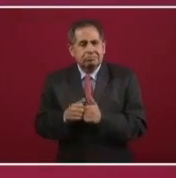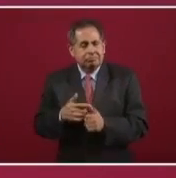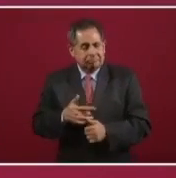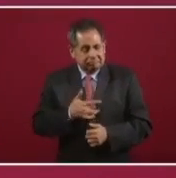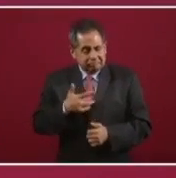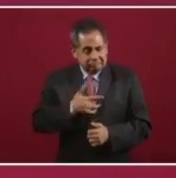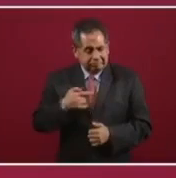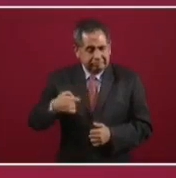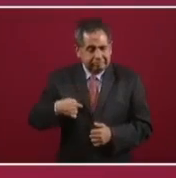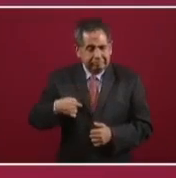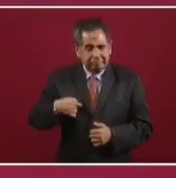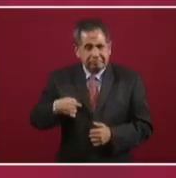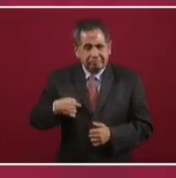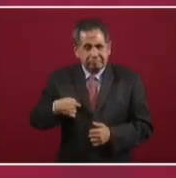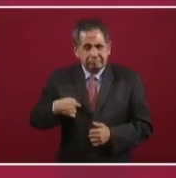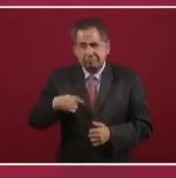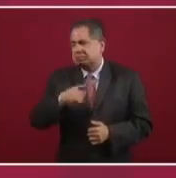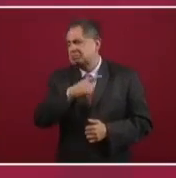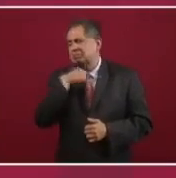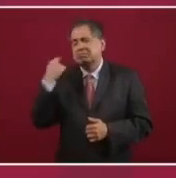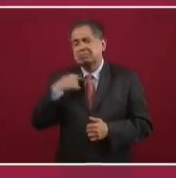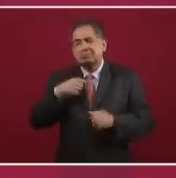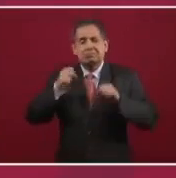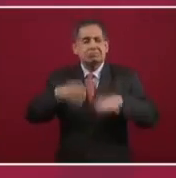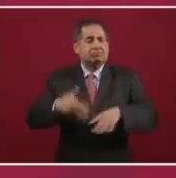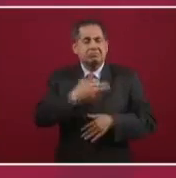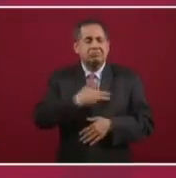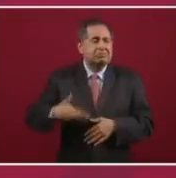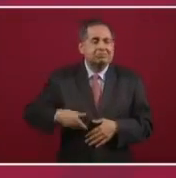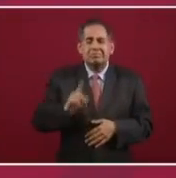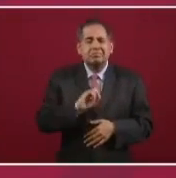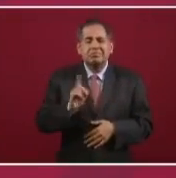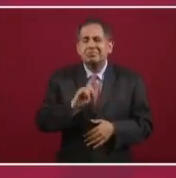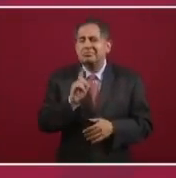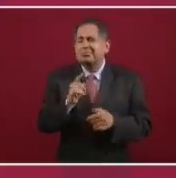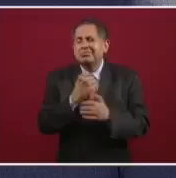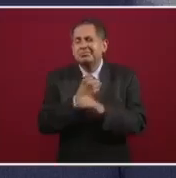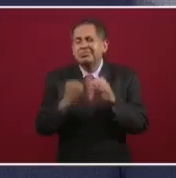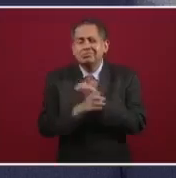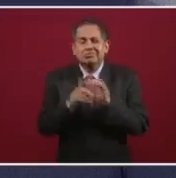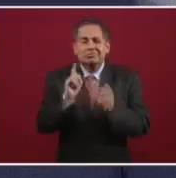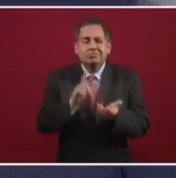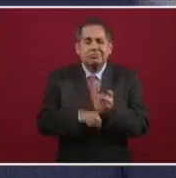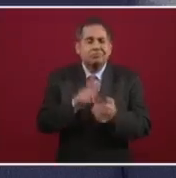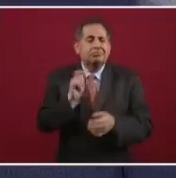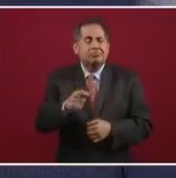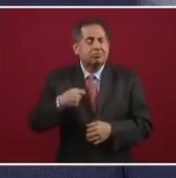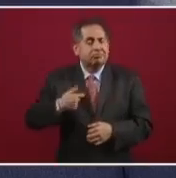O sea, no derrotado porque dejé de ser presidente,